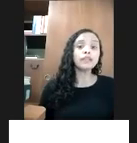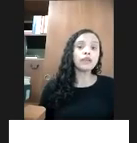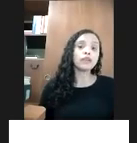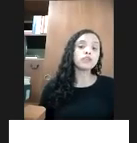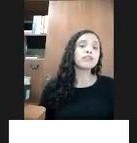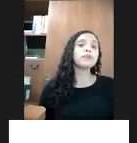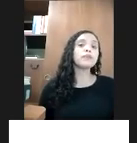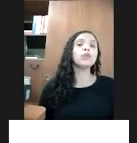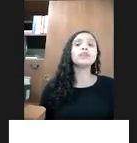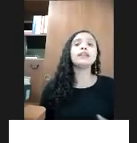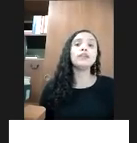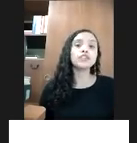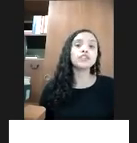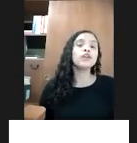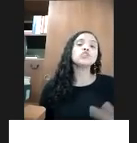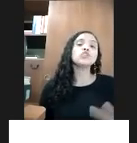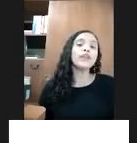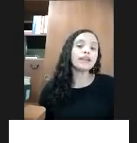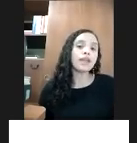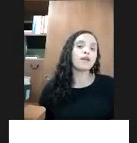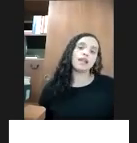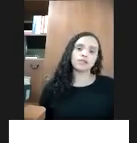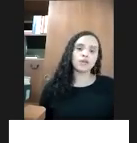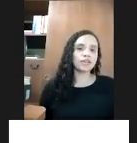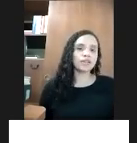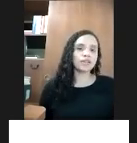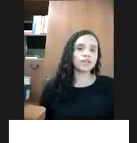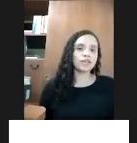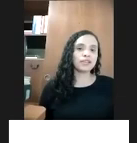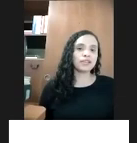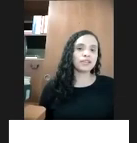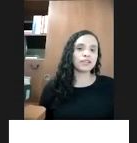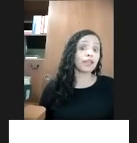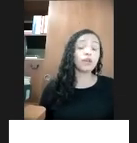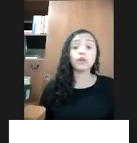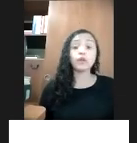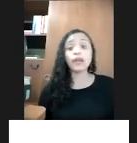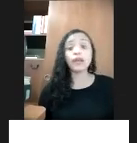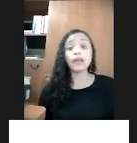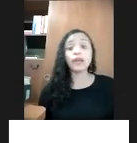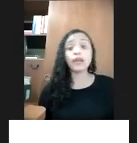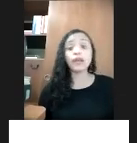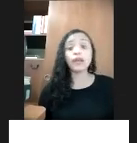estas interrupciones se producen en la noche, supone riesgos a la seguridad de las personas mayores, riesgos de una caída si tuviesen